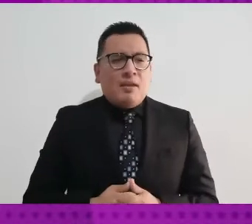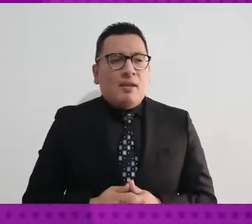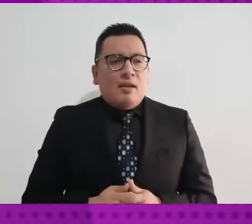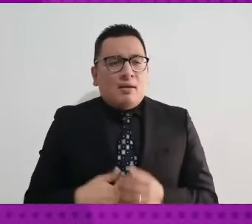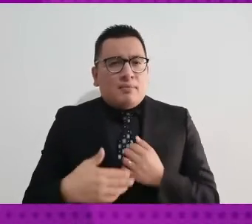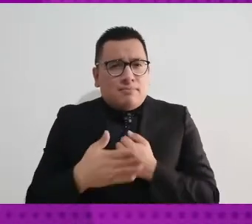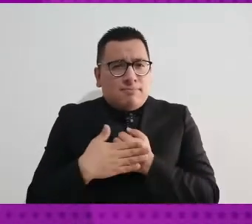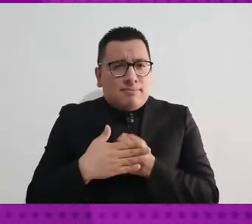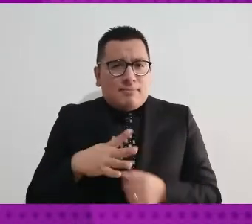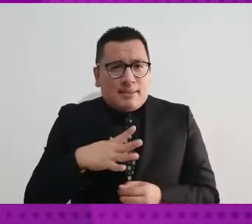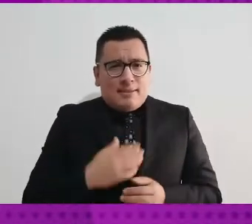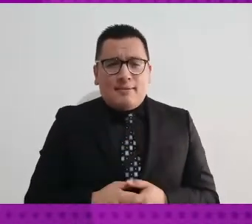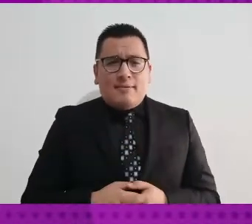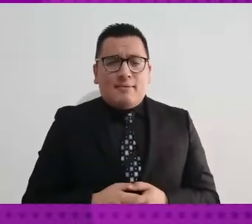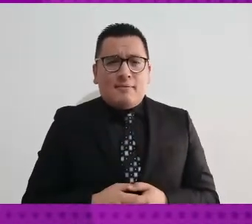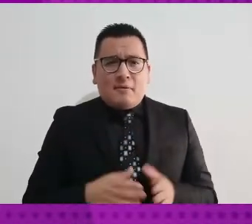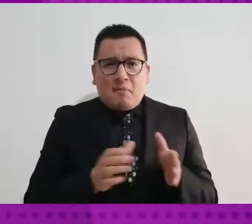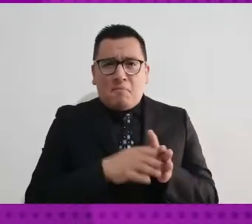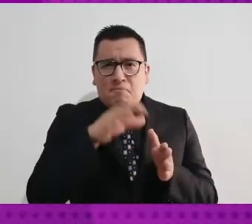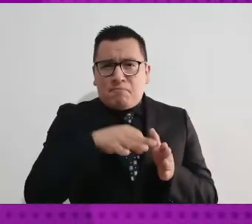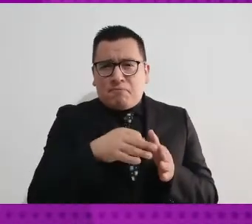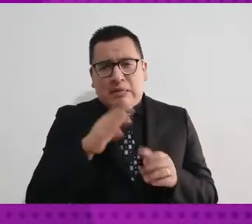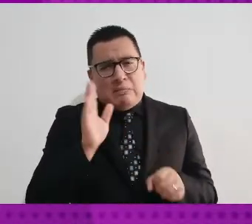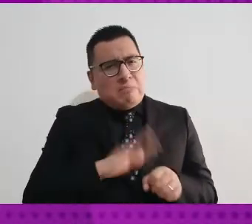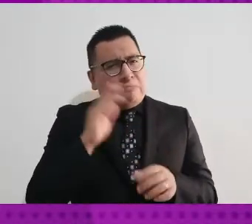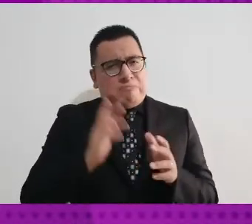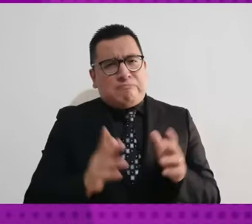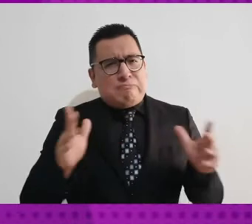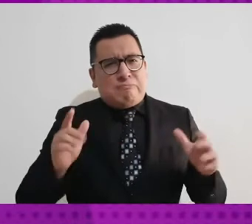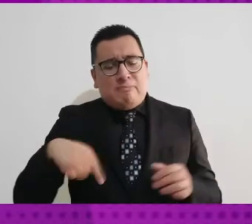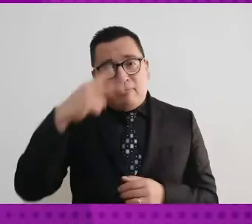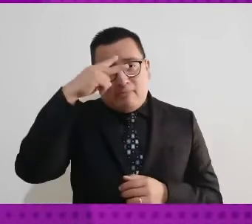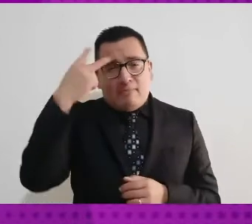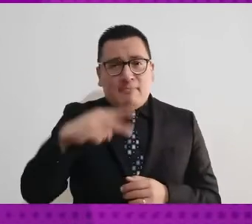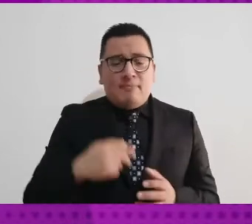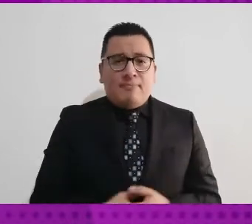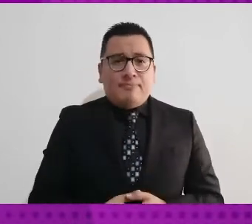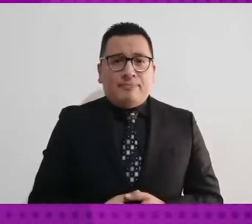que estamos en vísperas de la elección más grande que va a tener México